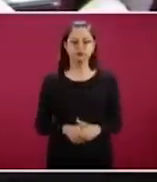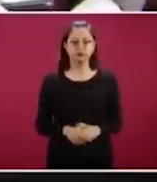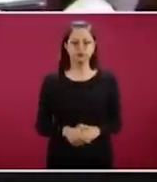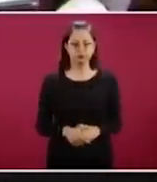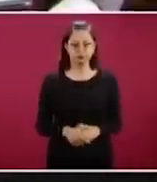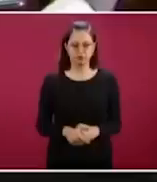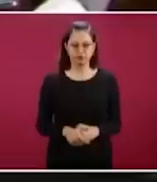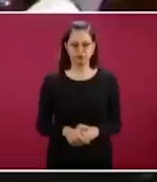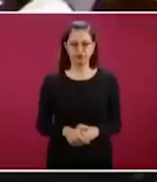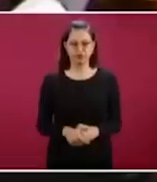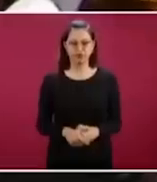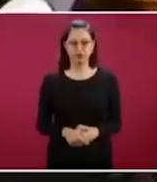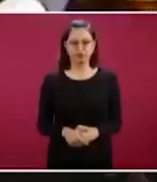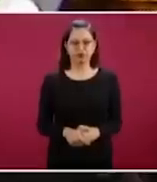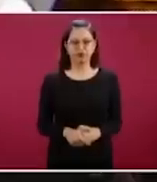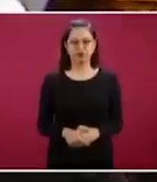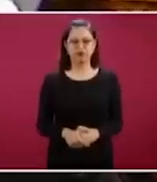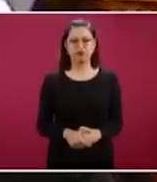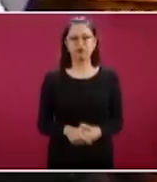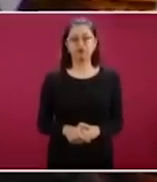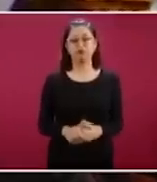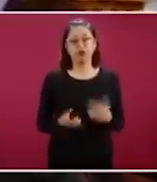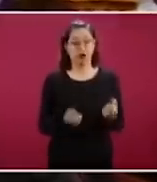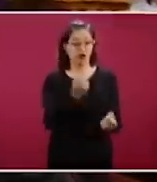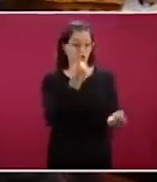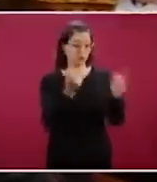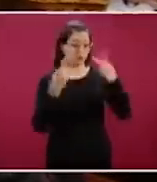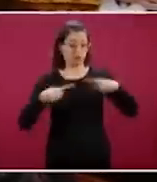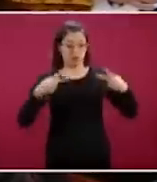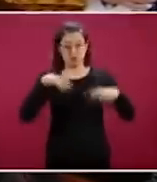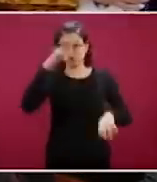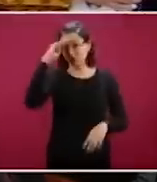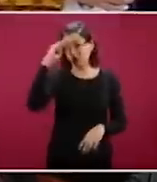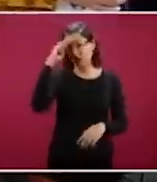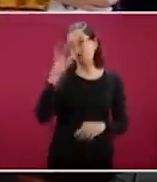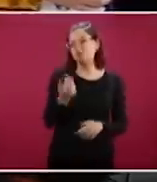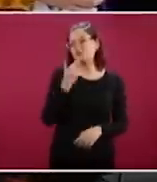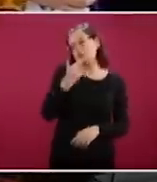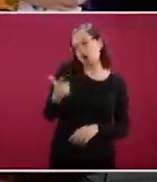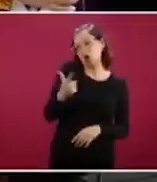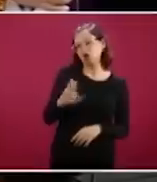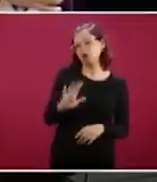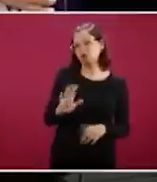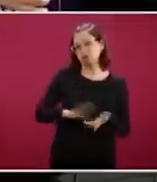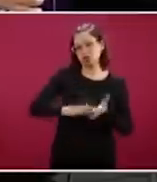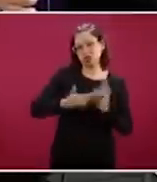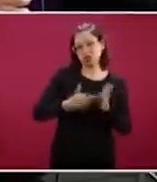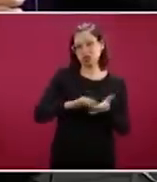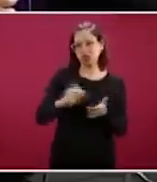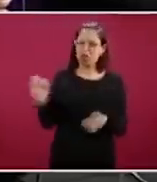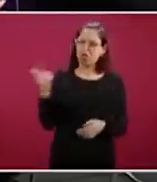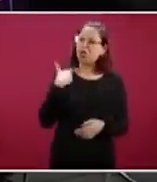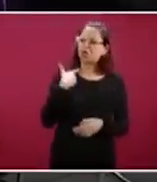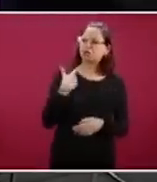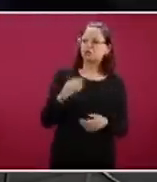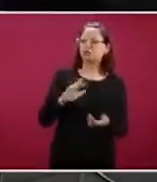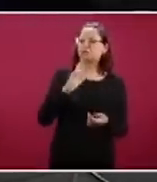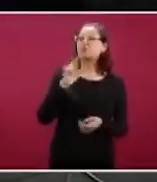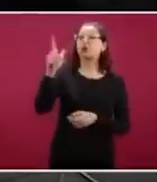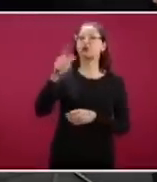sostienen que era mejor lo que se aplicaba antes,